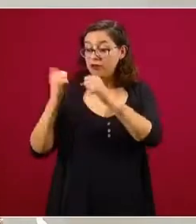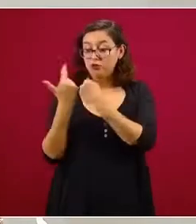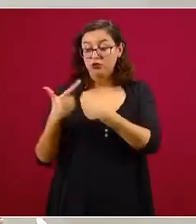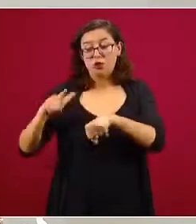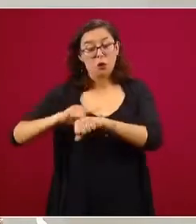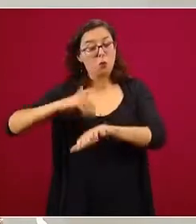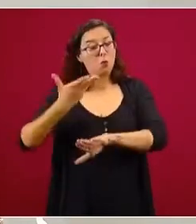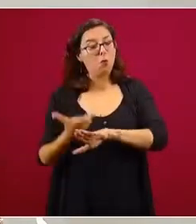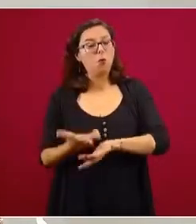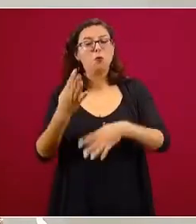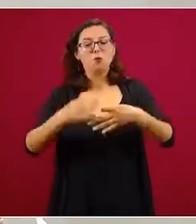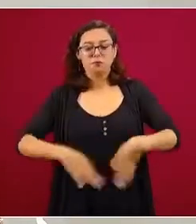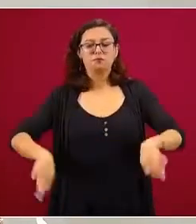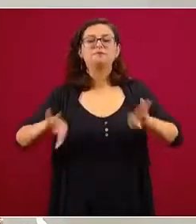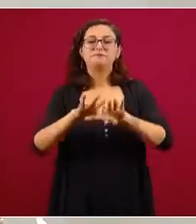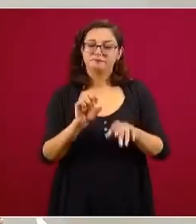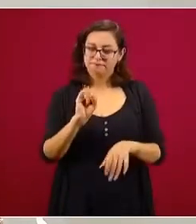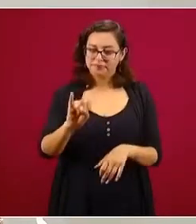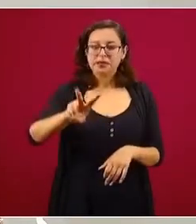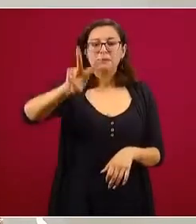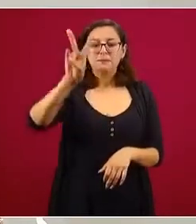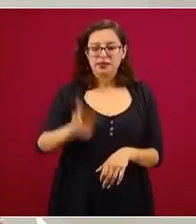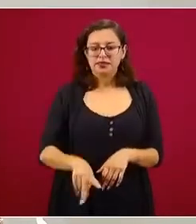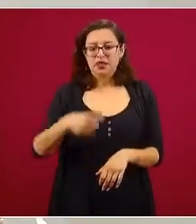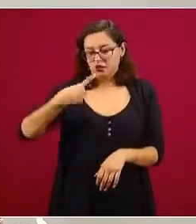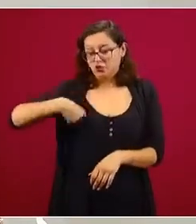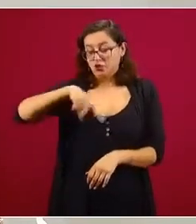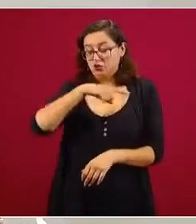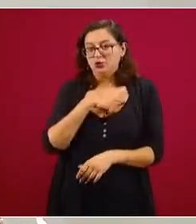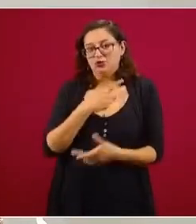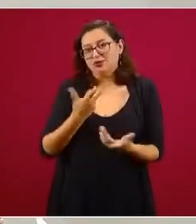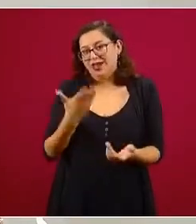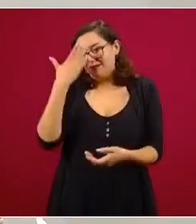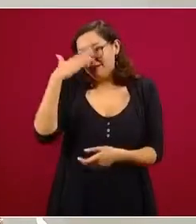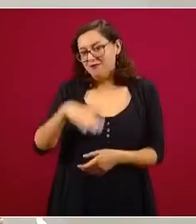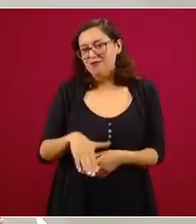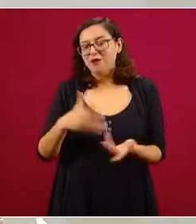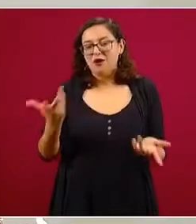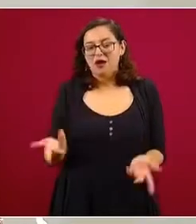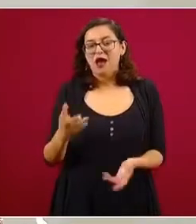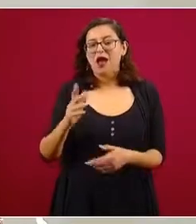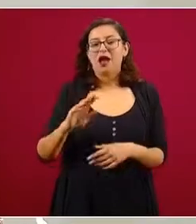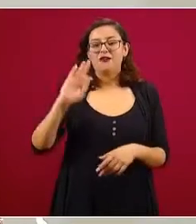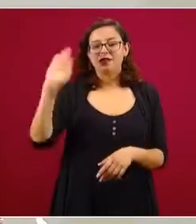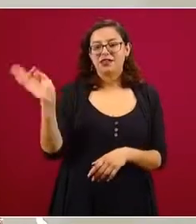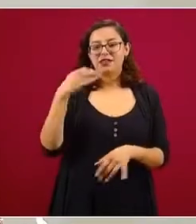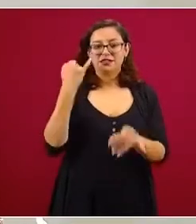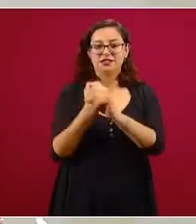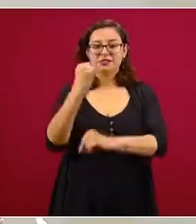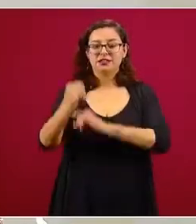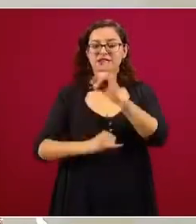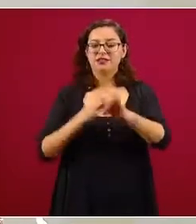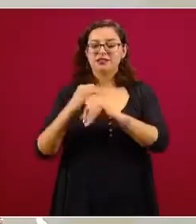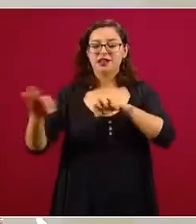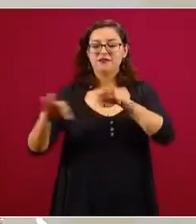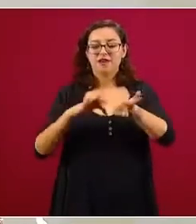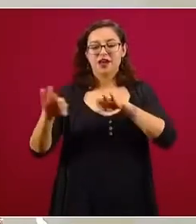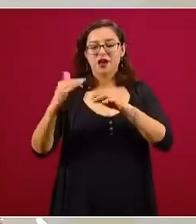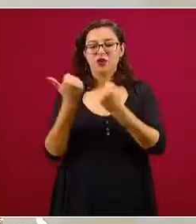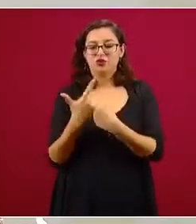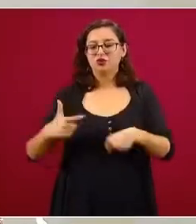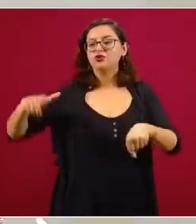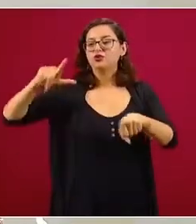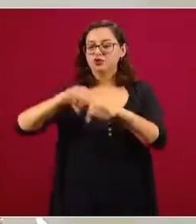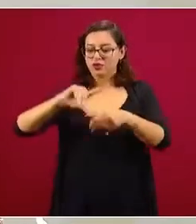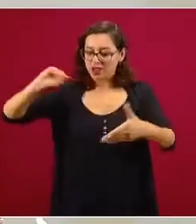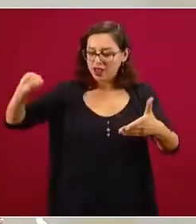sumamos como uno de los acuerdos justo en la Agenda 2030 de la Federación Internacional de Trabajo Social al servicio